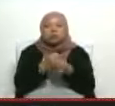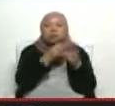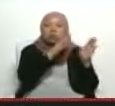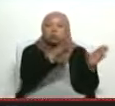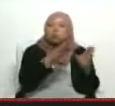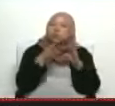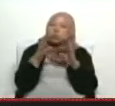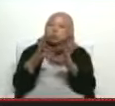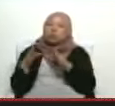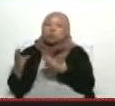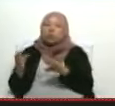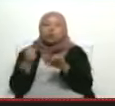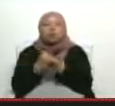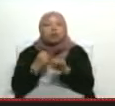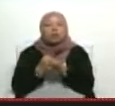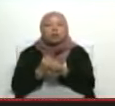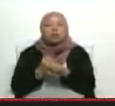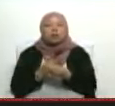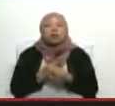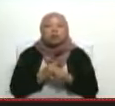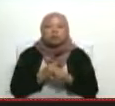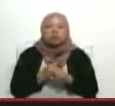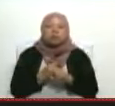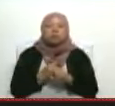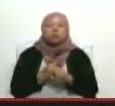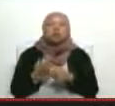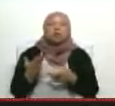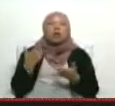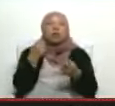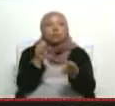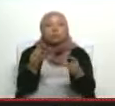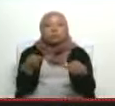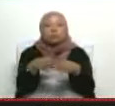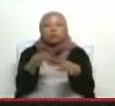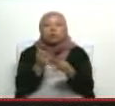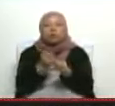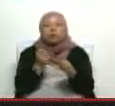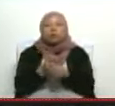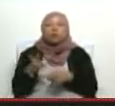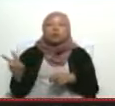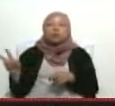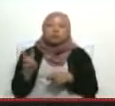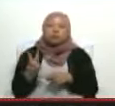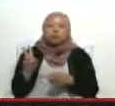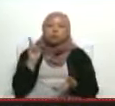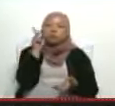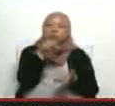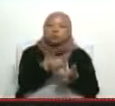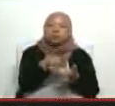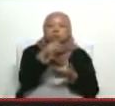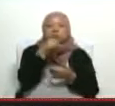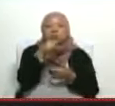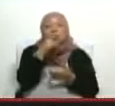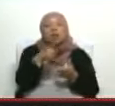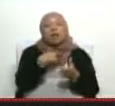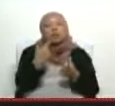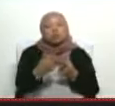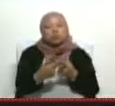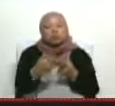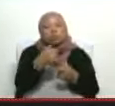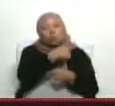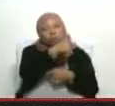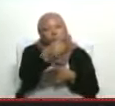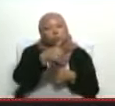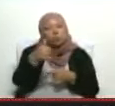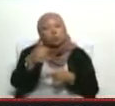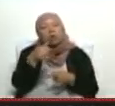organizaciones que no vale la pena ni mencionar porque son tan repugnantes que no hay que darle ni siquiera nombrarlas. Pero aparecen entonces. Cada una tiene